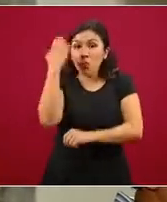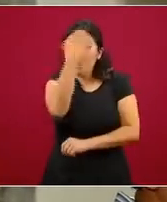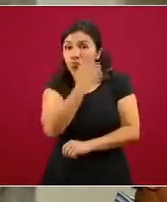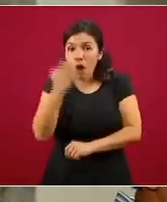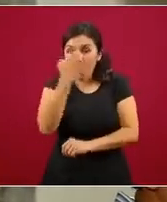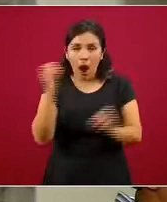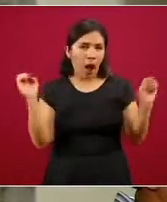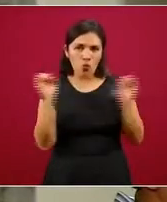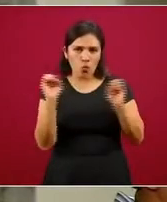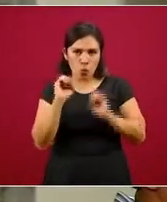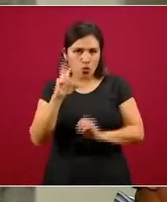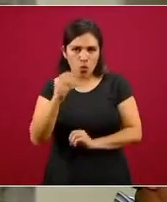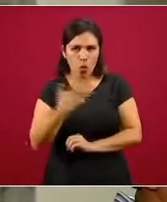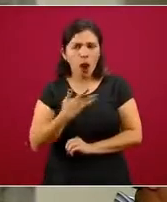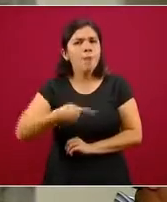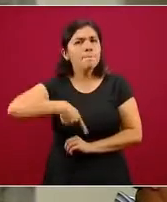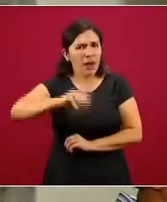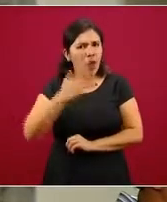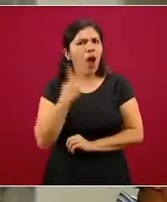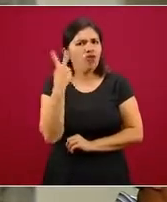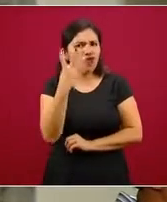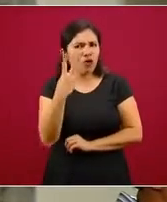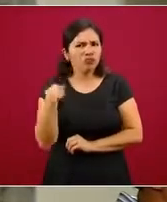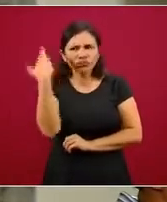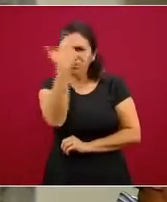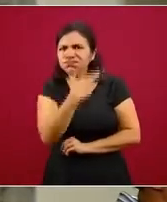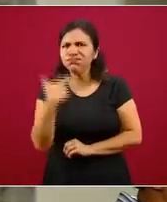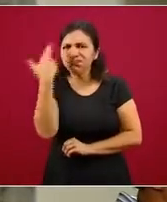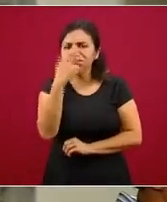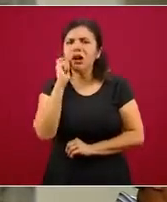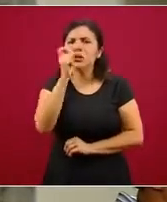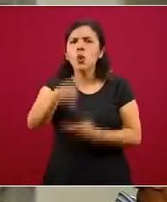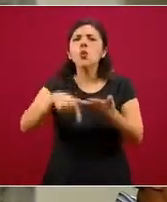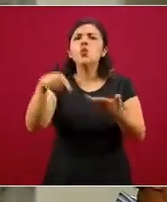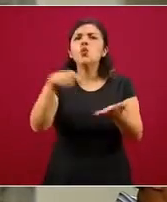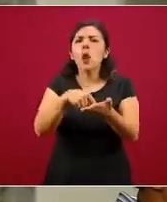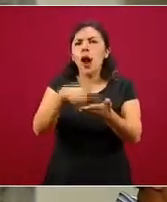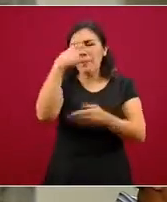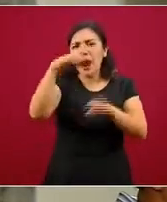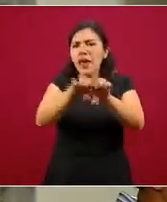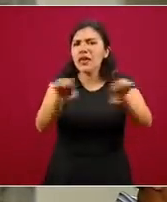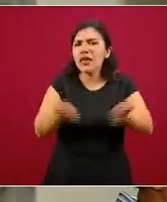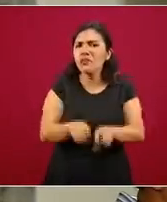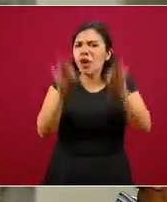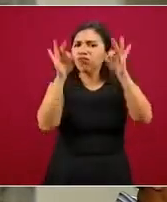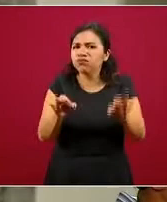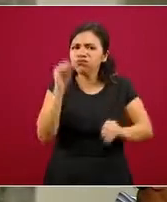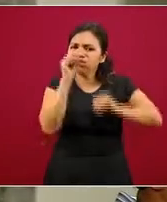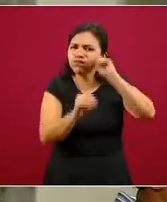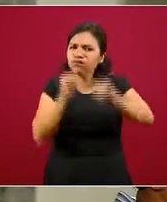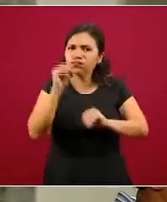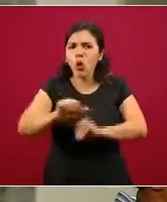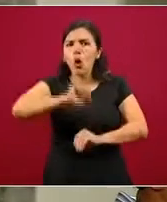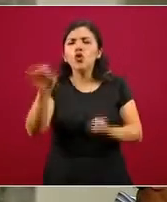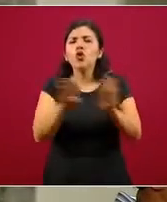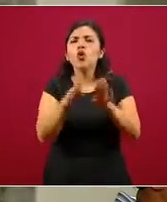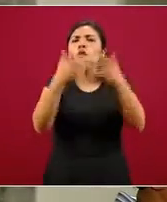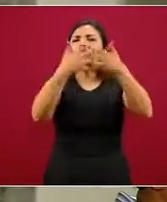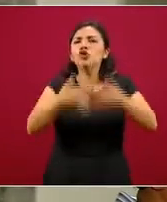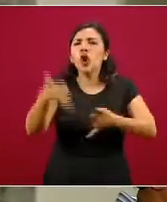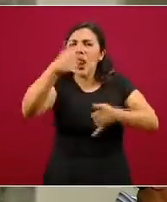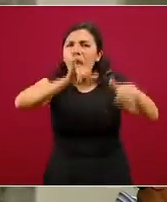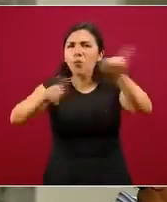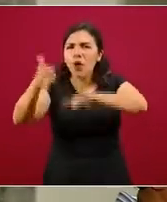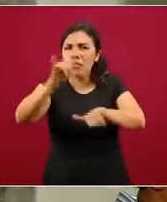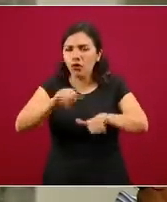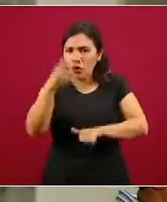pruebas, sí hay dos que revisamos sobre infraestructura y equipamiento y otra sobre funcionamiento de laboratorios